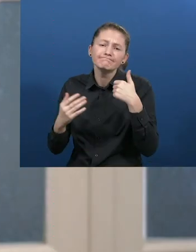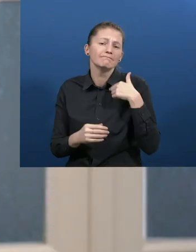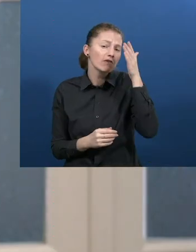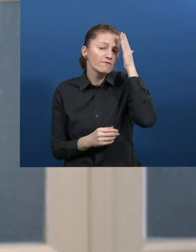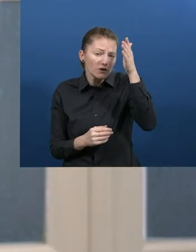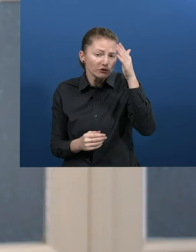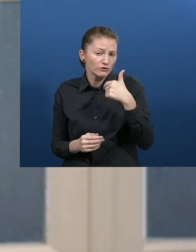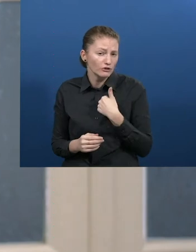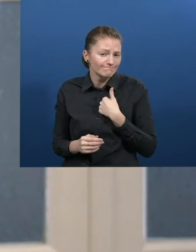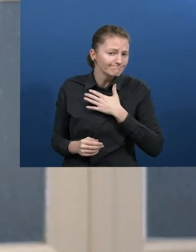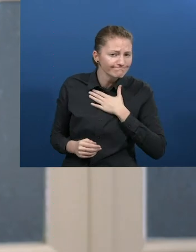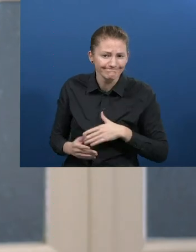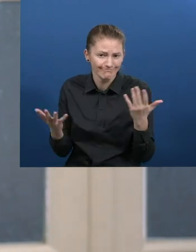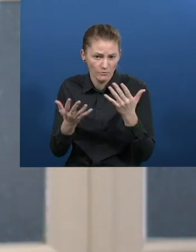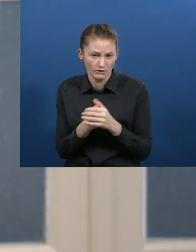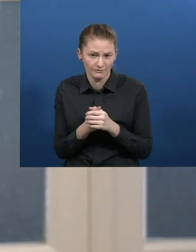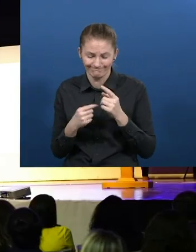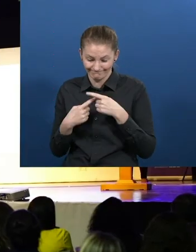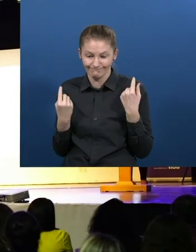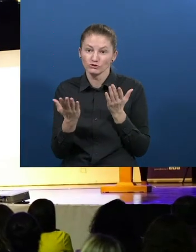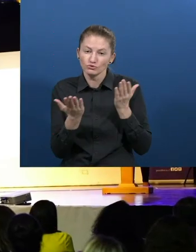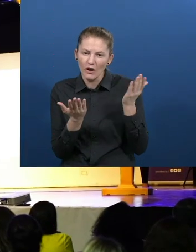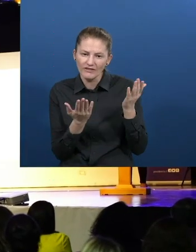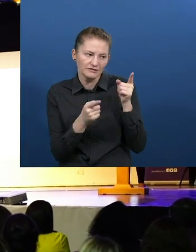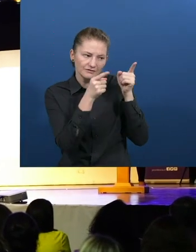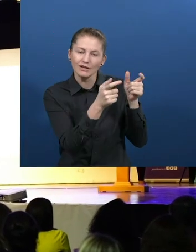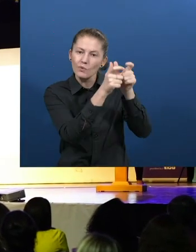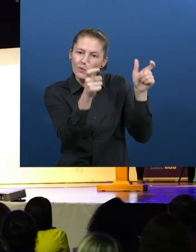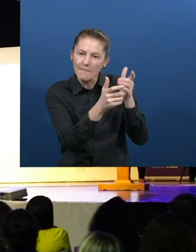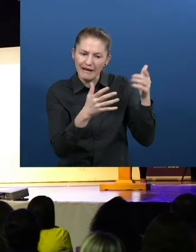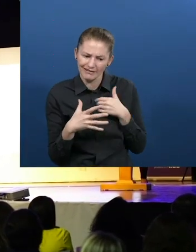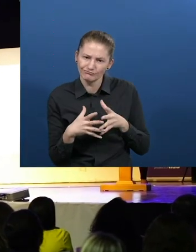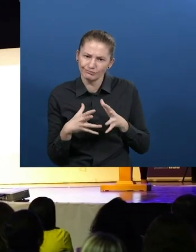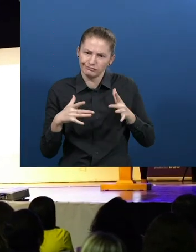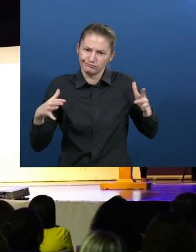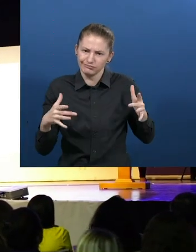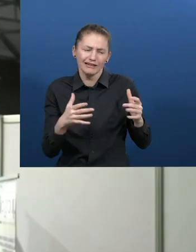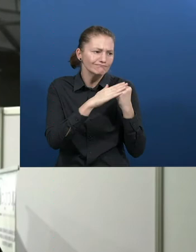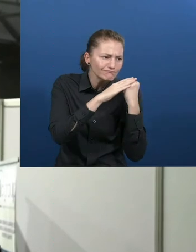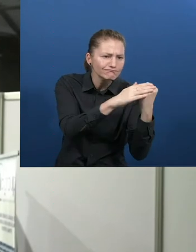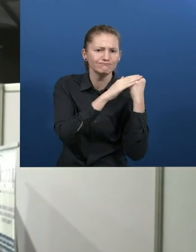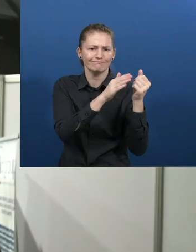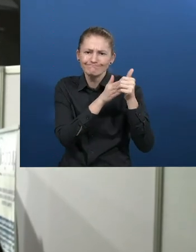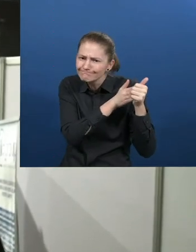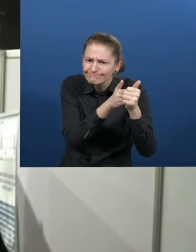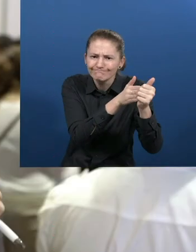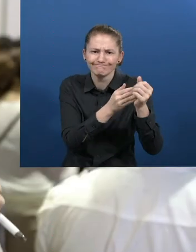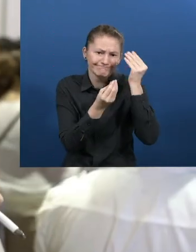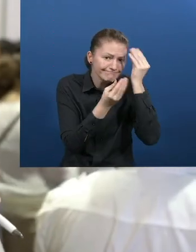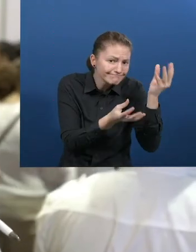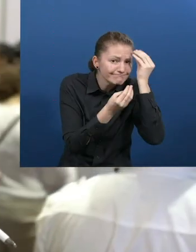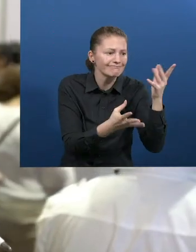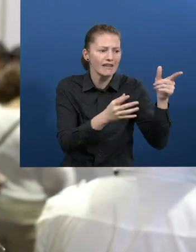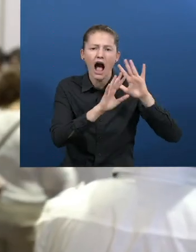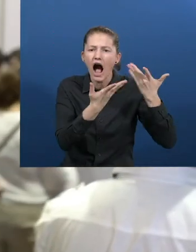En el futuro, queremos expandir nuestros servicios de atención a las empresas, orientando y acompañando en el proceso de construcción de políticas